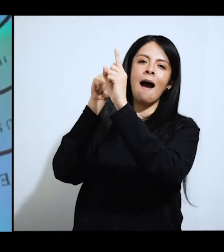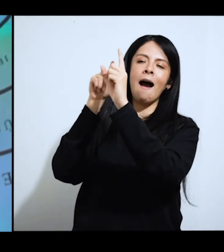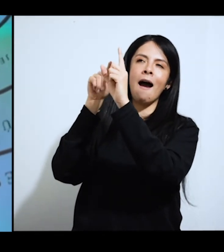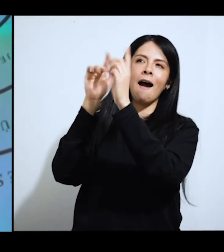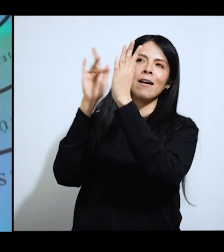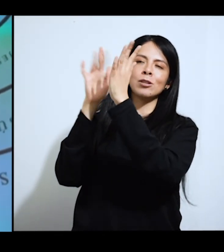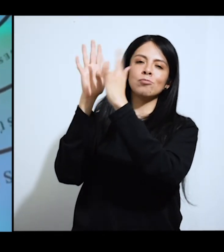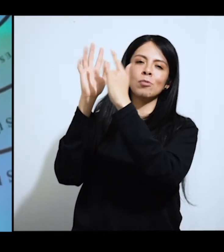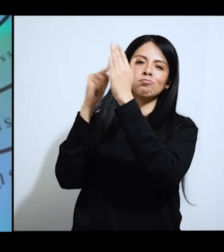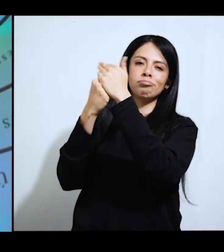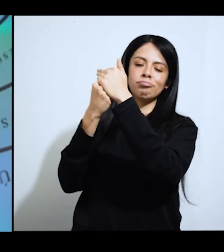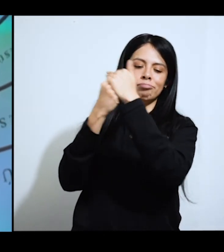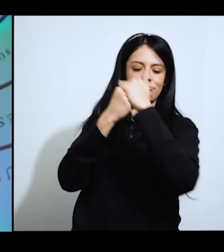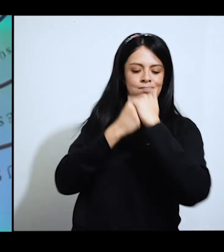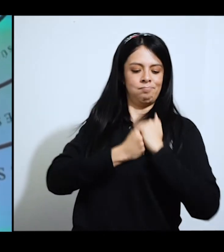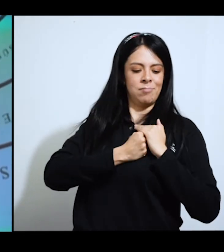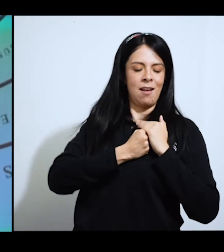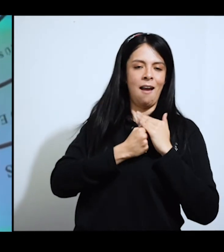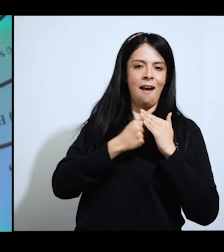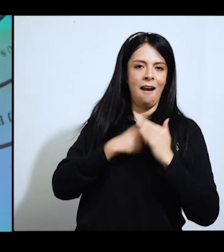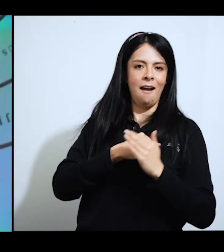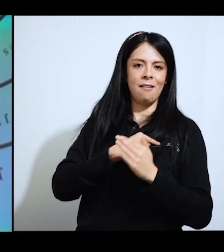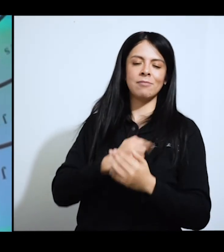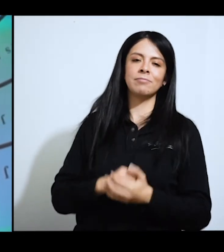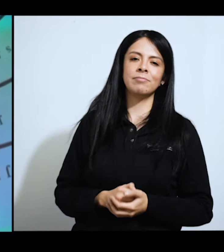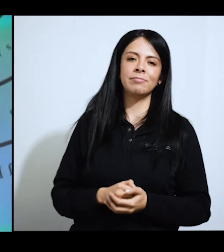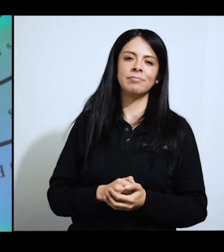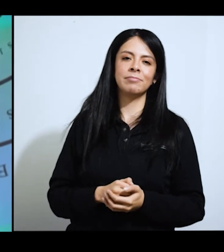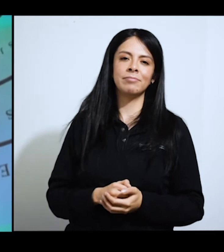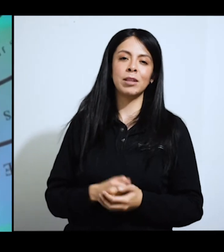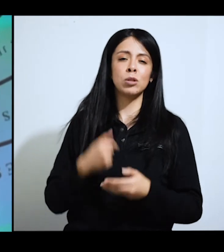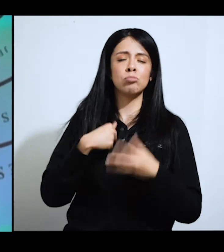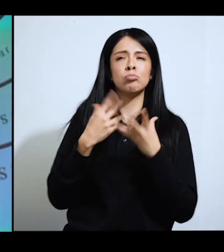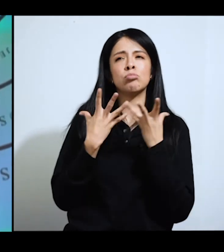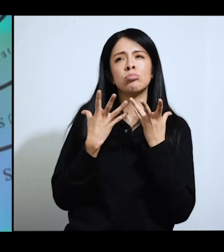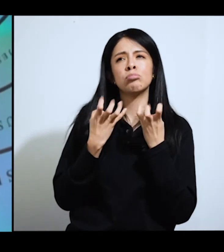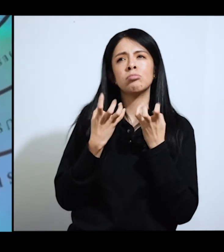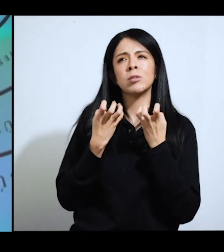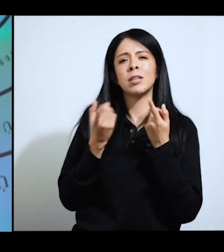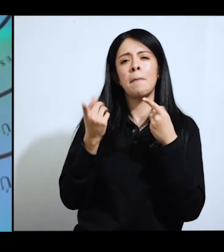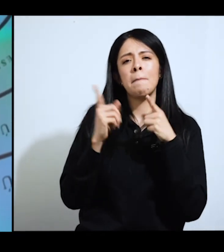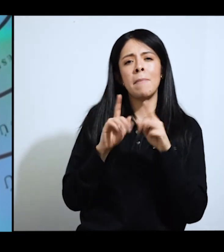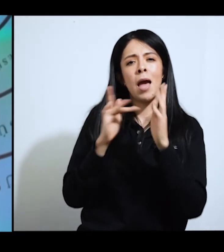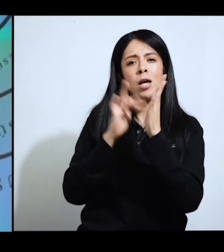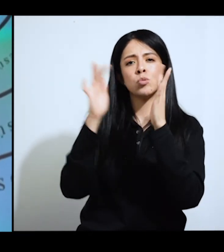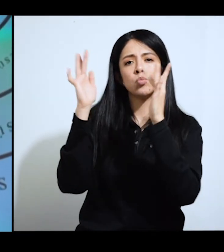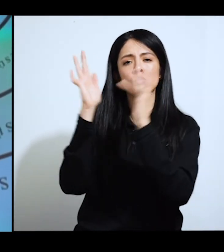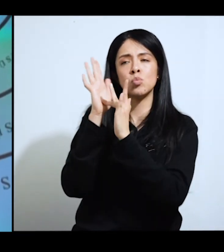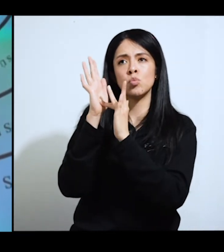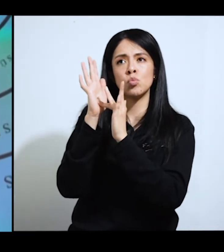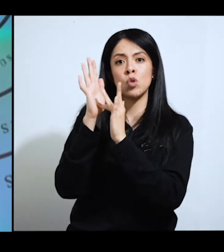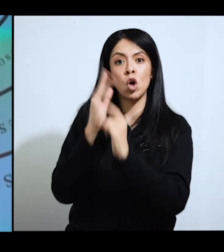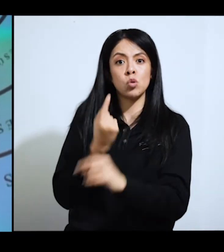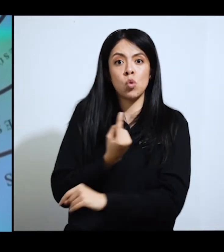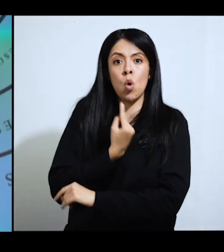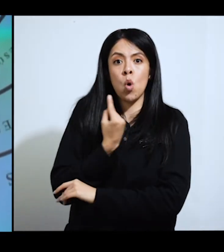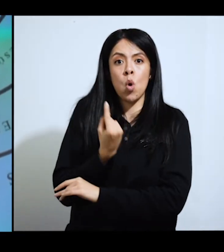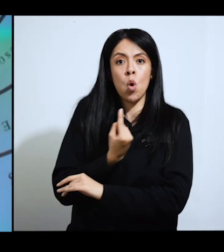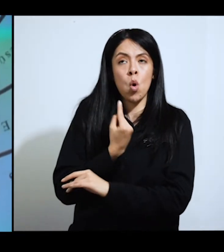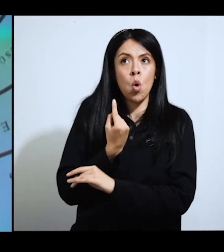nosotros. Pero yo te pido que en este momento puedan ver que Jesús no solo llevó en esta cruz sus